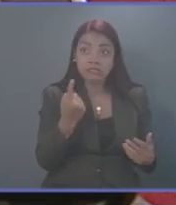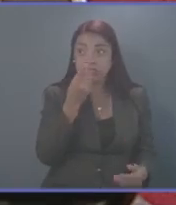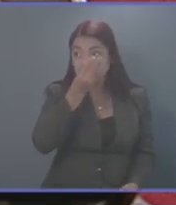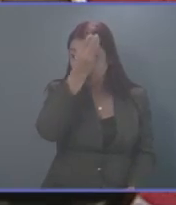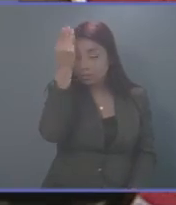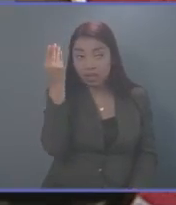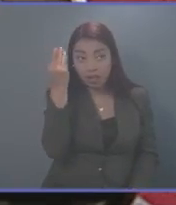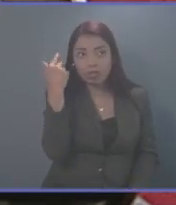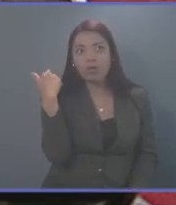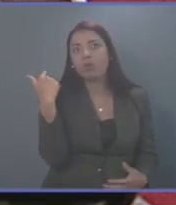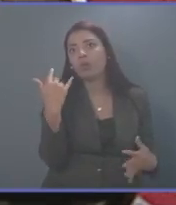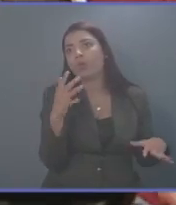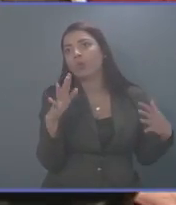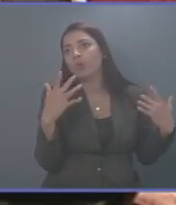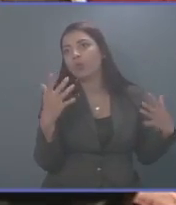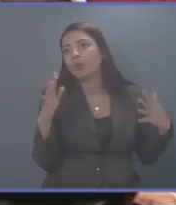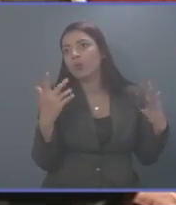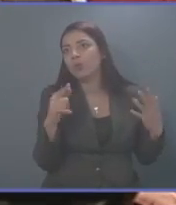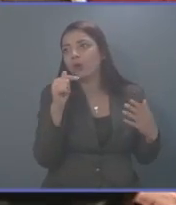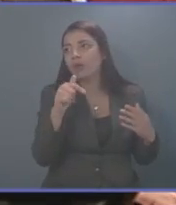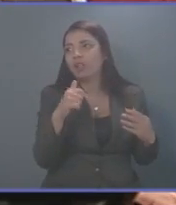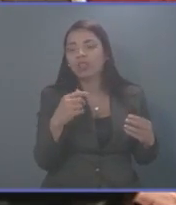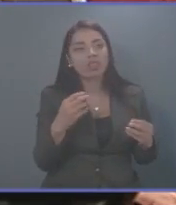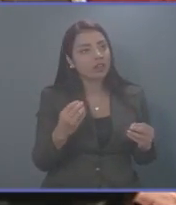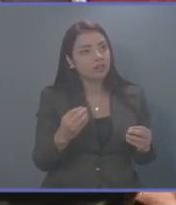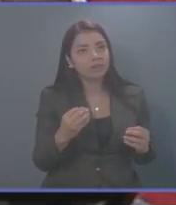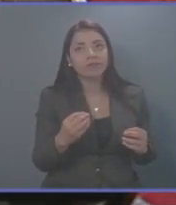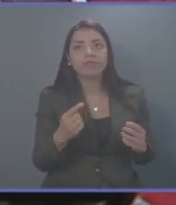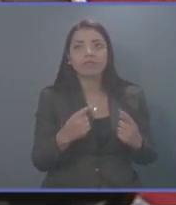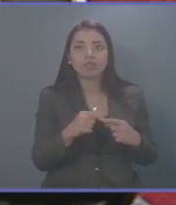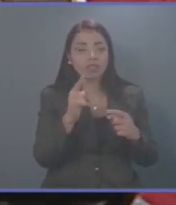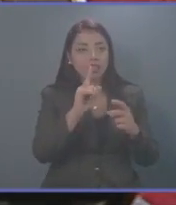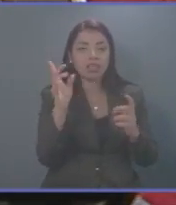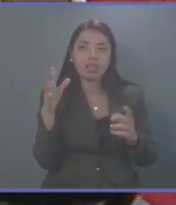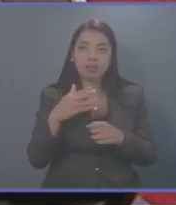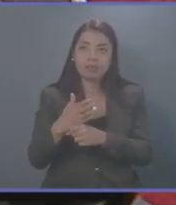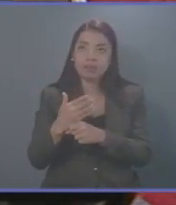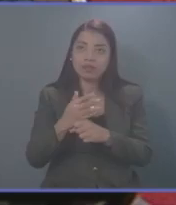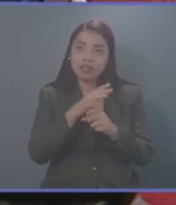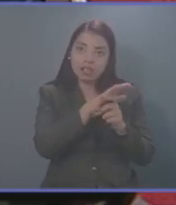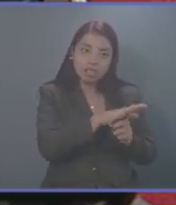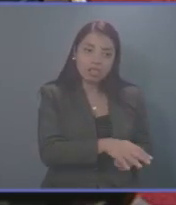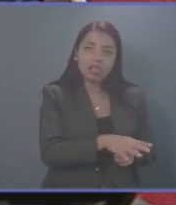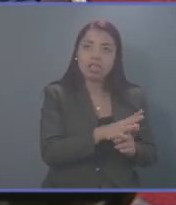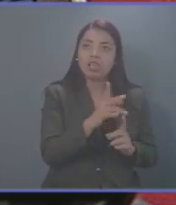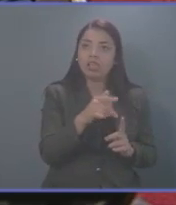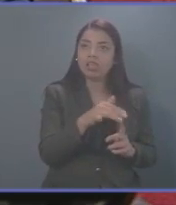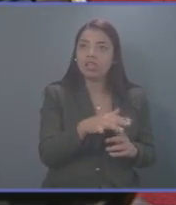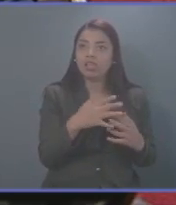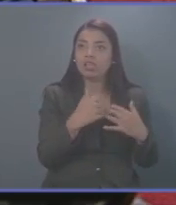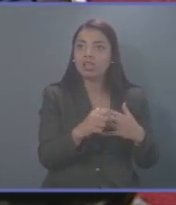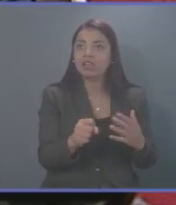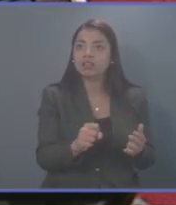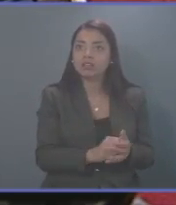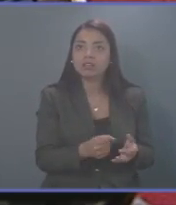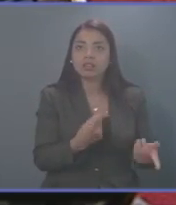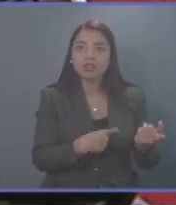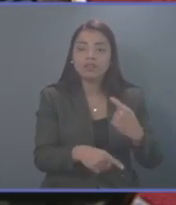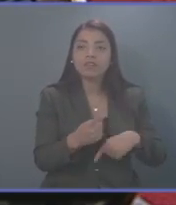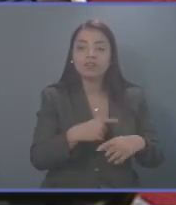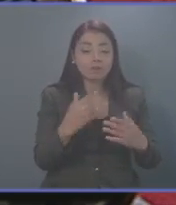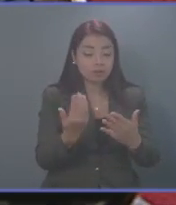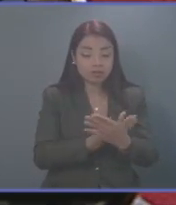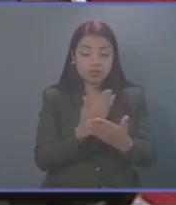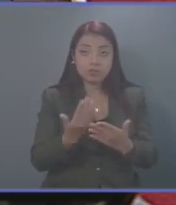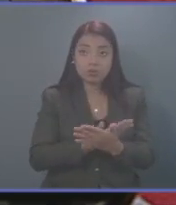graduados que tuvieron el privilegio de que no los sofocaran con sus ausencias en este pleno por estar